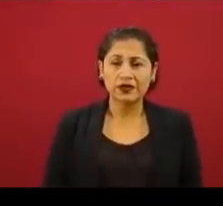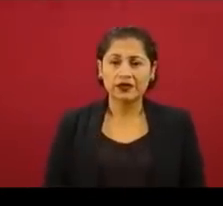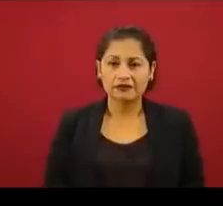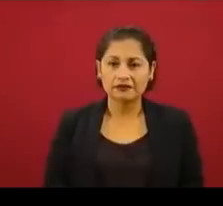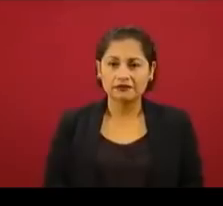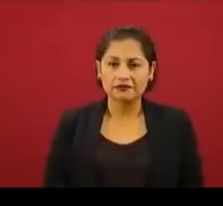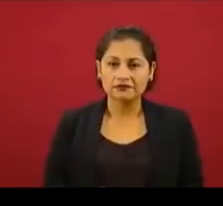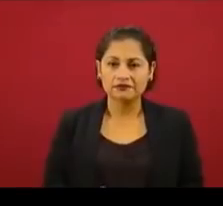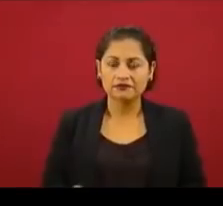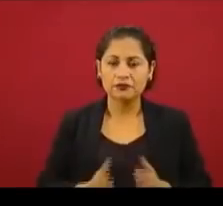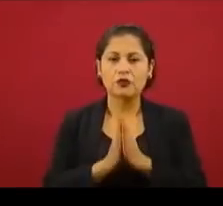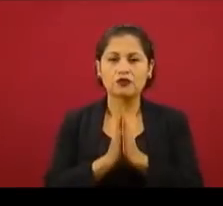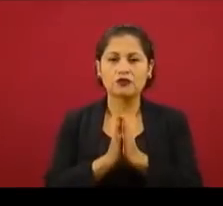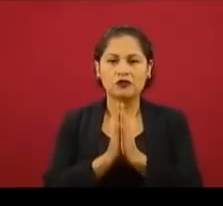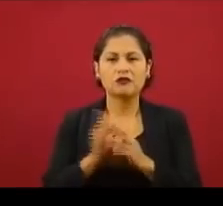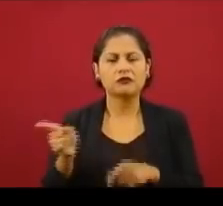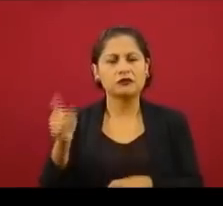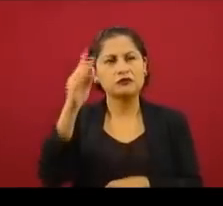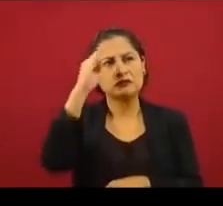demasiado corta,